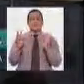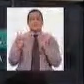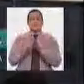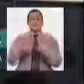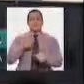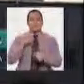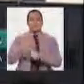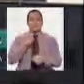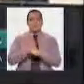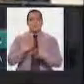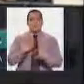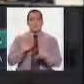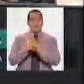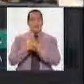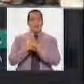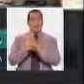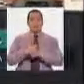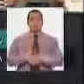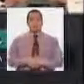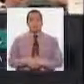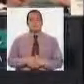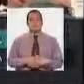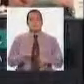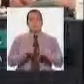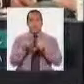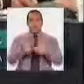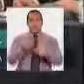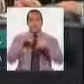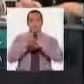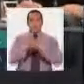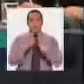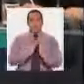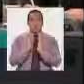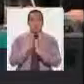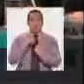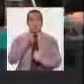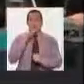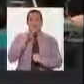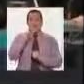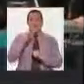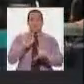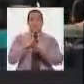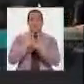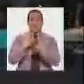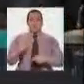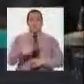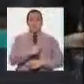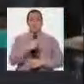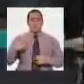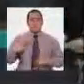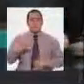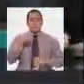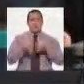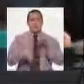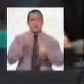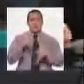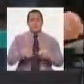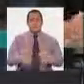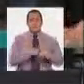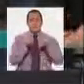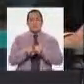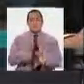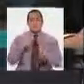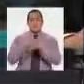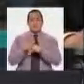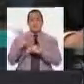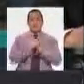trabajo absolutamente legal, enmarcada dentro de lo dispuesto por la ley del Ministerio de Justicia y la ley del Sistema